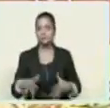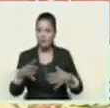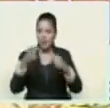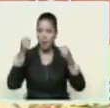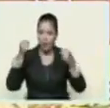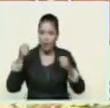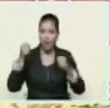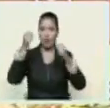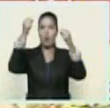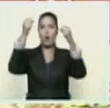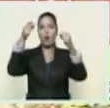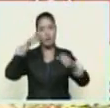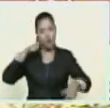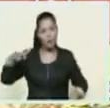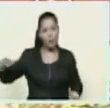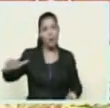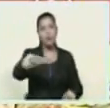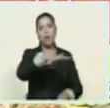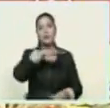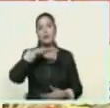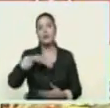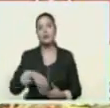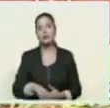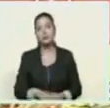color ya los bravo pueblo